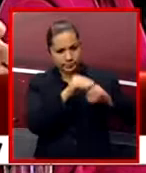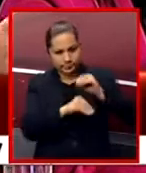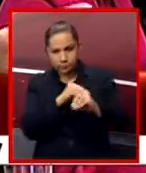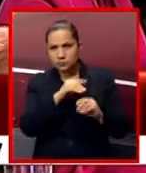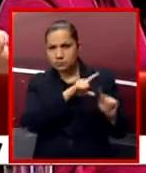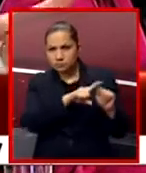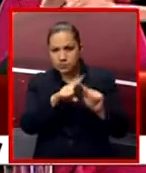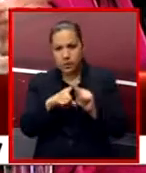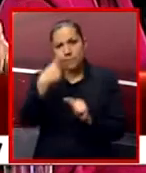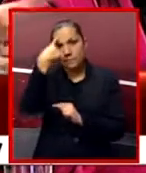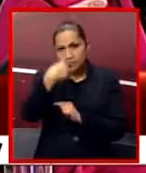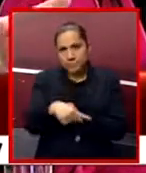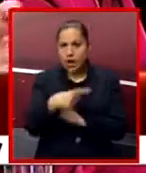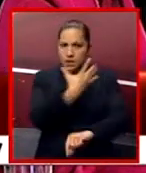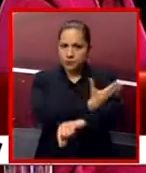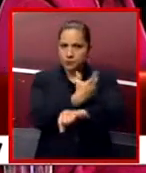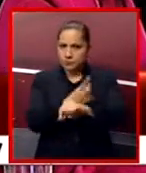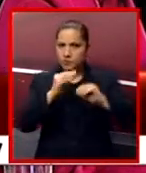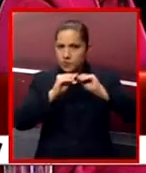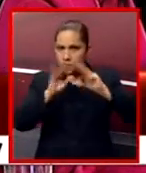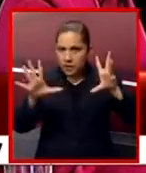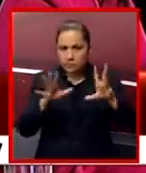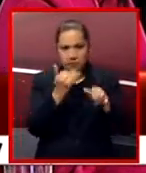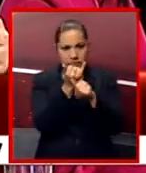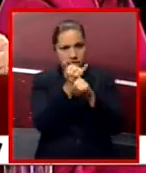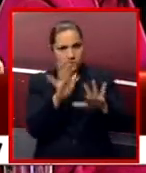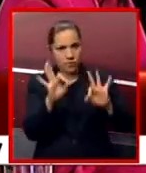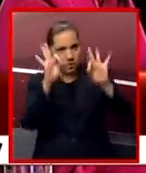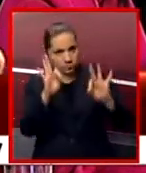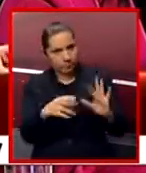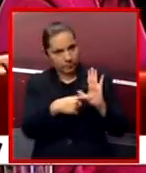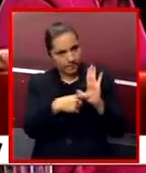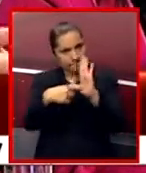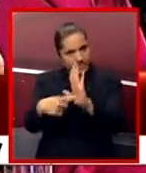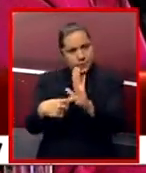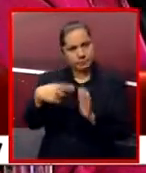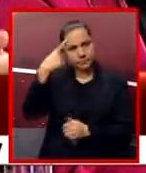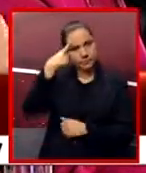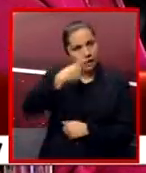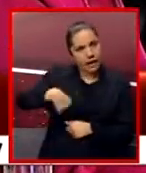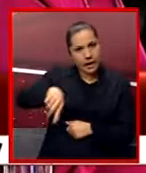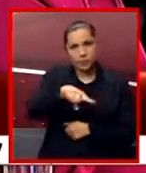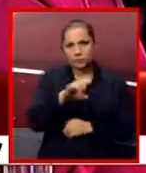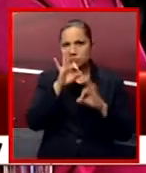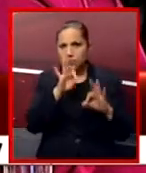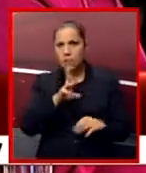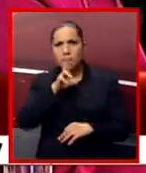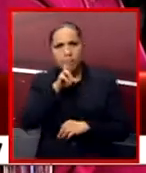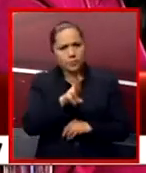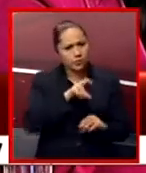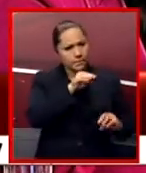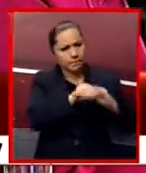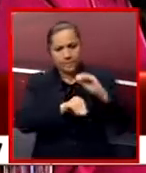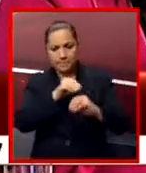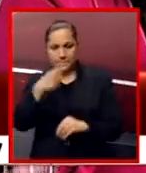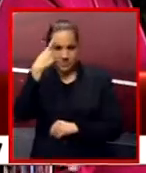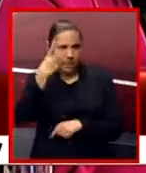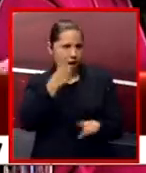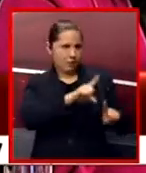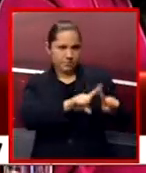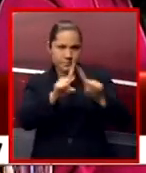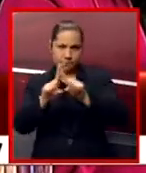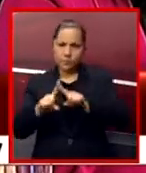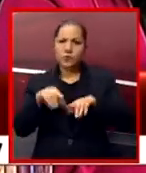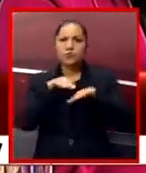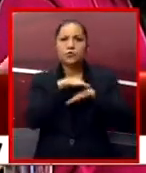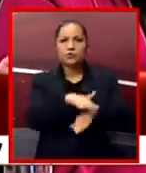los mecanismos de transparencia para que tengan que estar reportando todos aquellos que reciben recursos